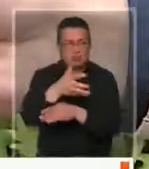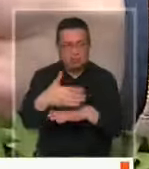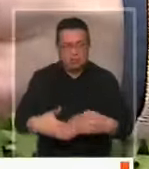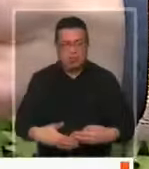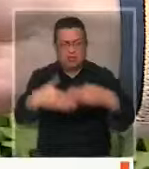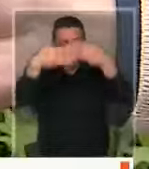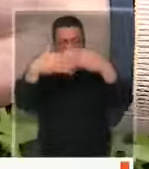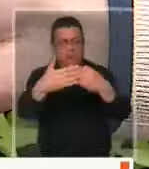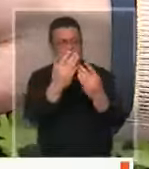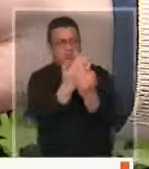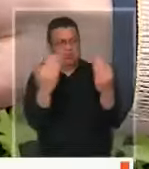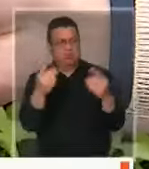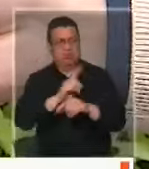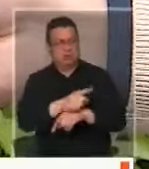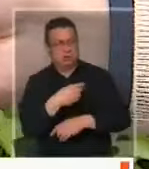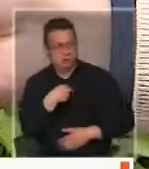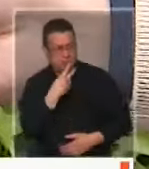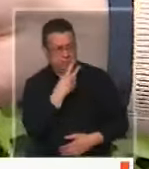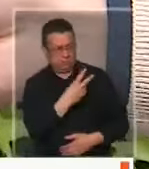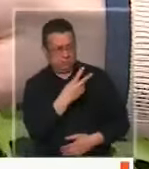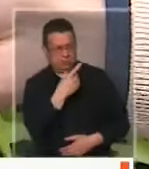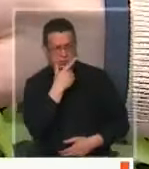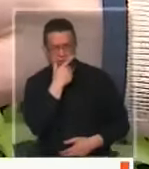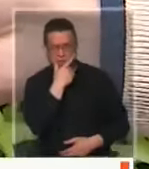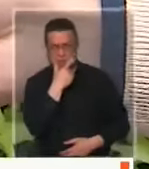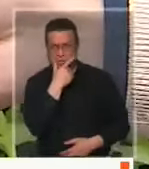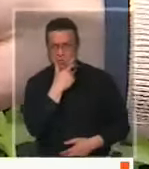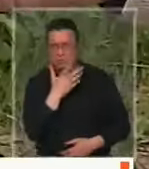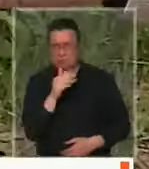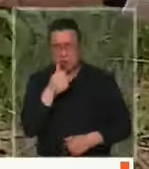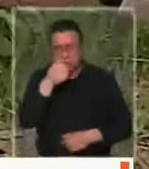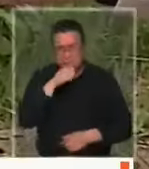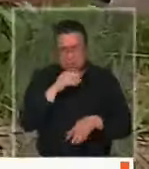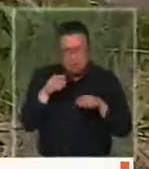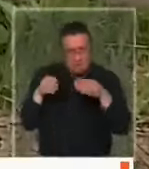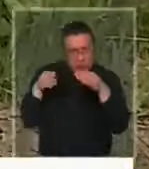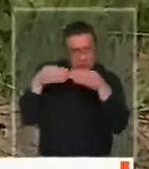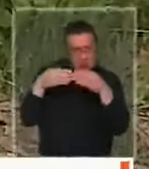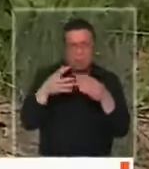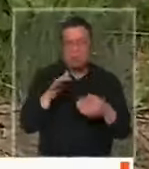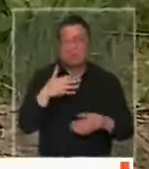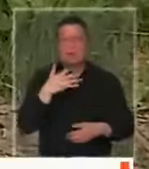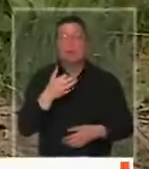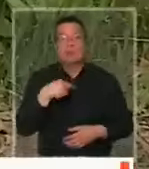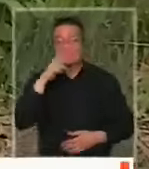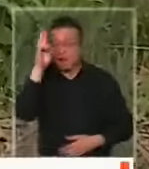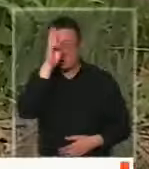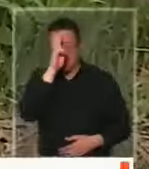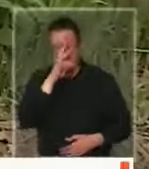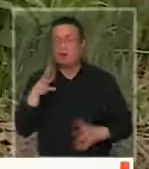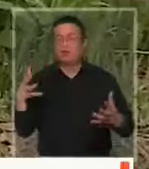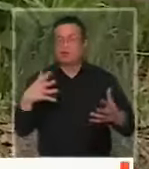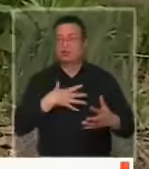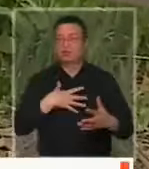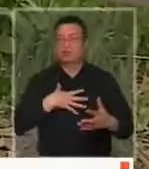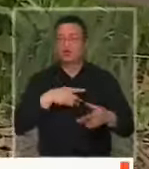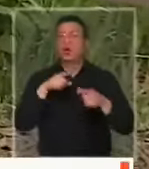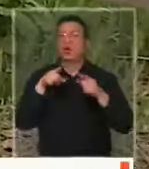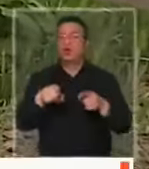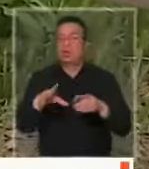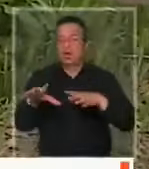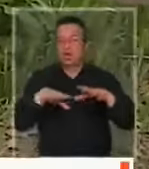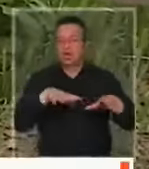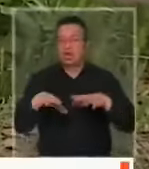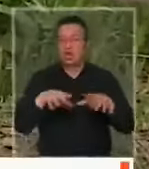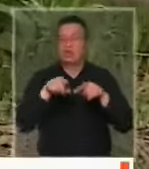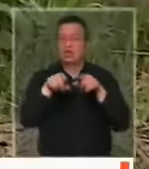panderetas al tiro. Entonces nosotros igual sospechábamos que había como algo extraño. Es raro y es alarmante igual a la vez que se practiquen estas cosas